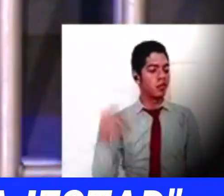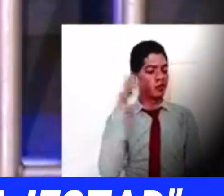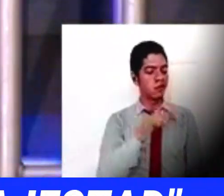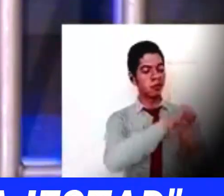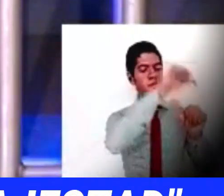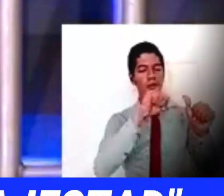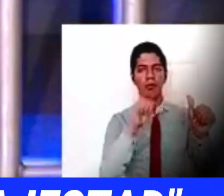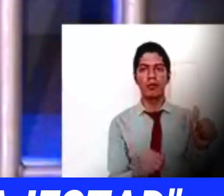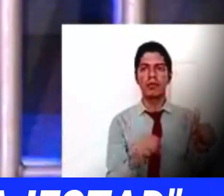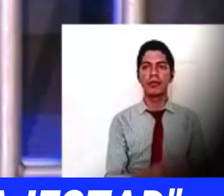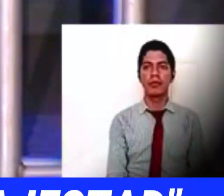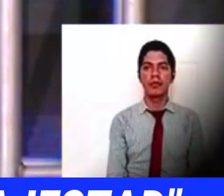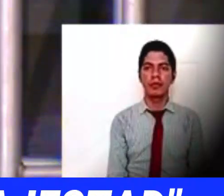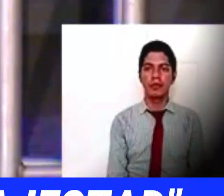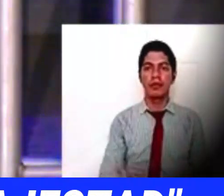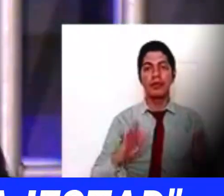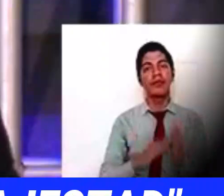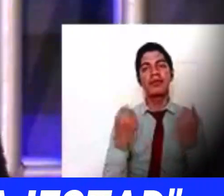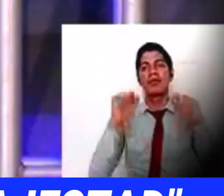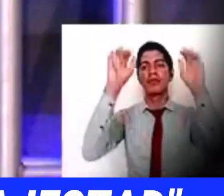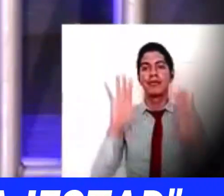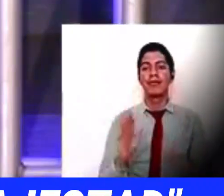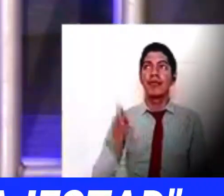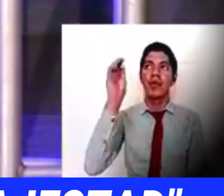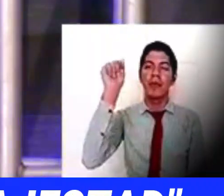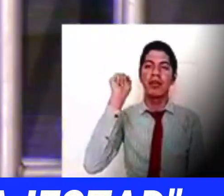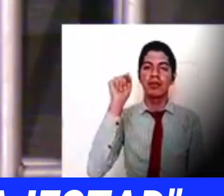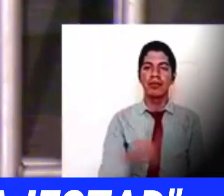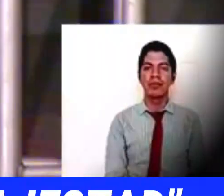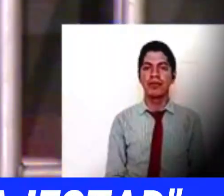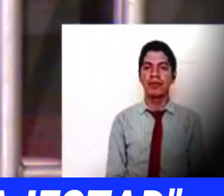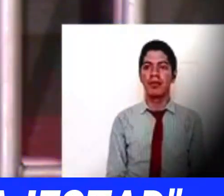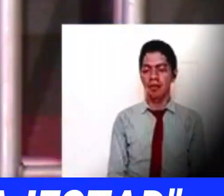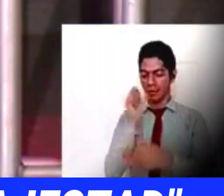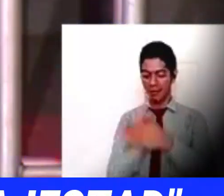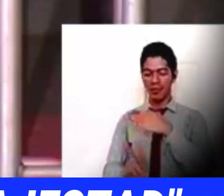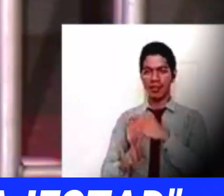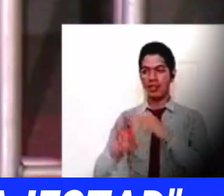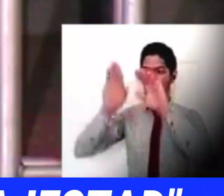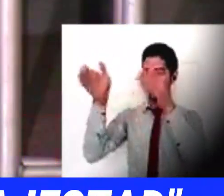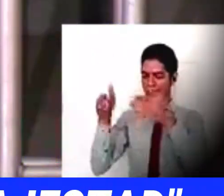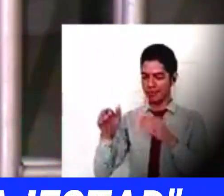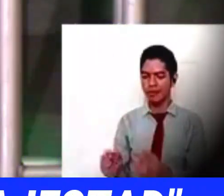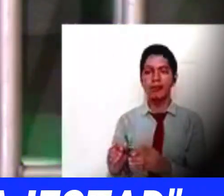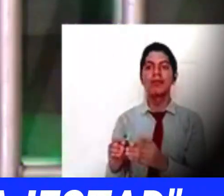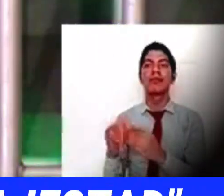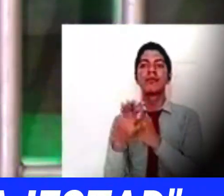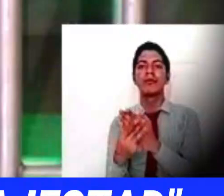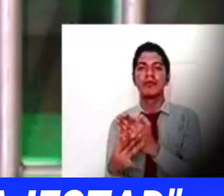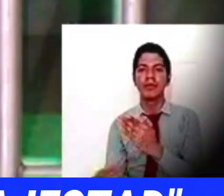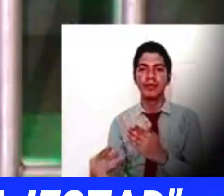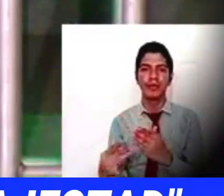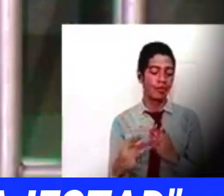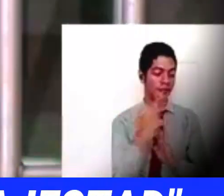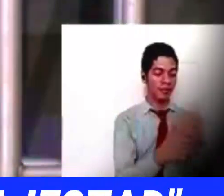Dios, aleluya, la redoma del aceite que llevaba el profeta fue rociada sobre la vida de David. Y dice la Biblia